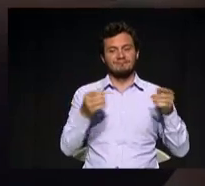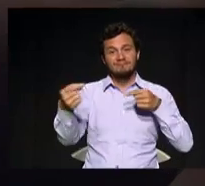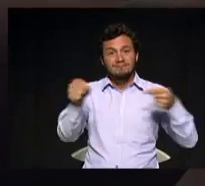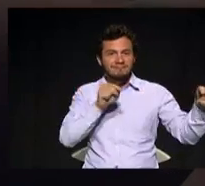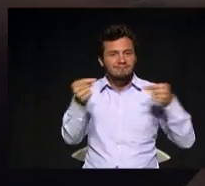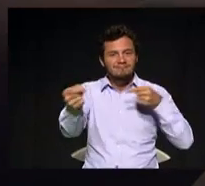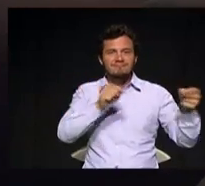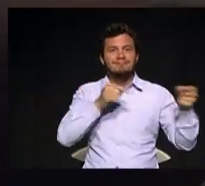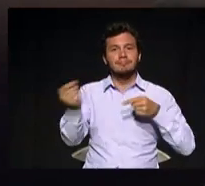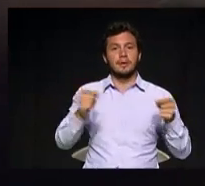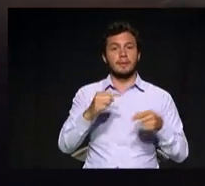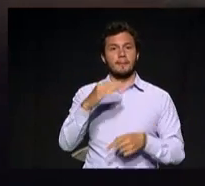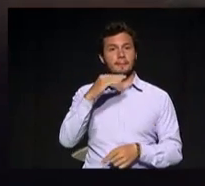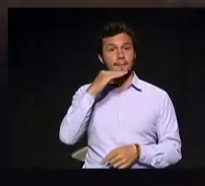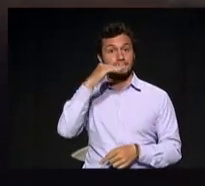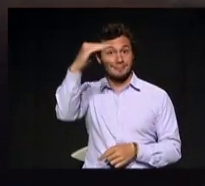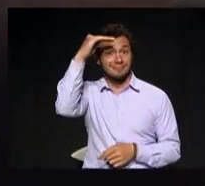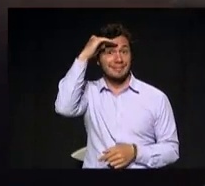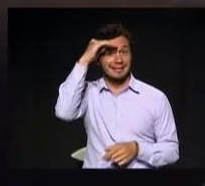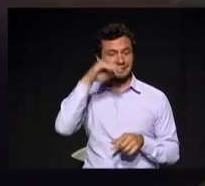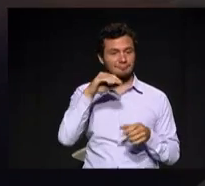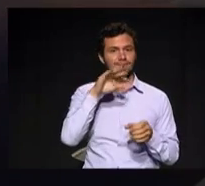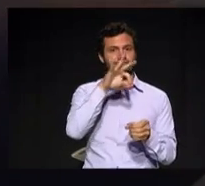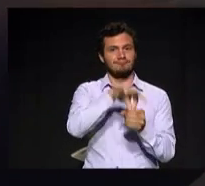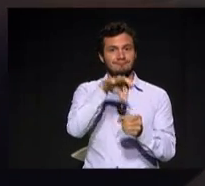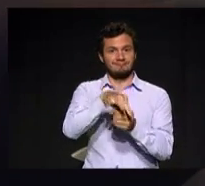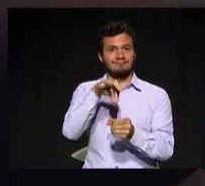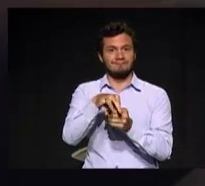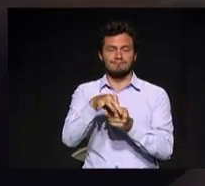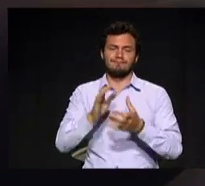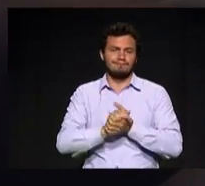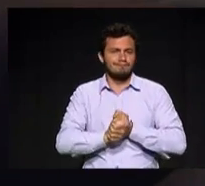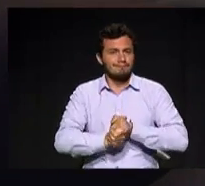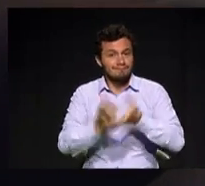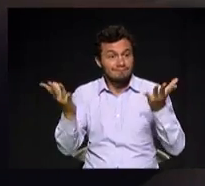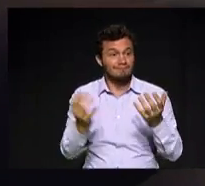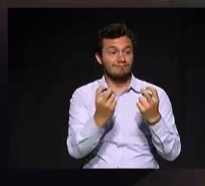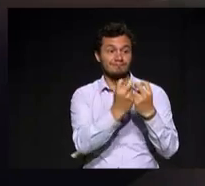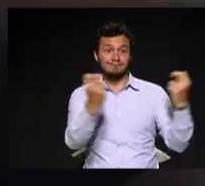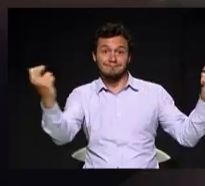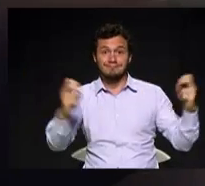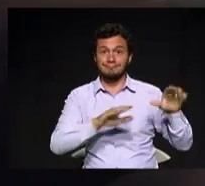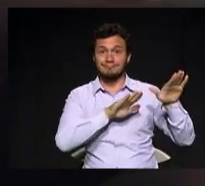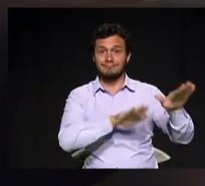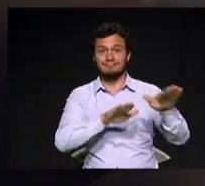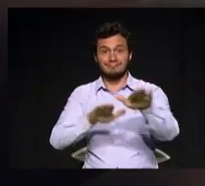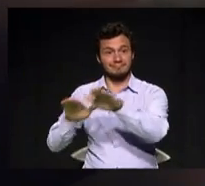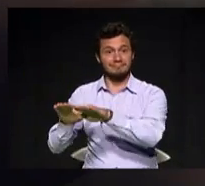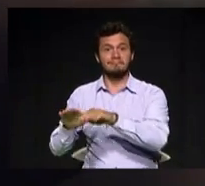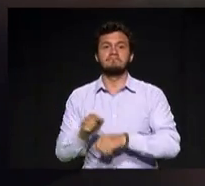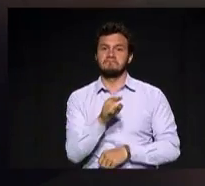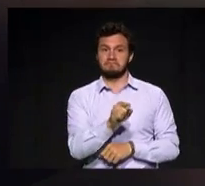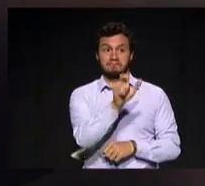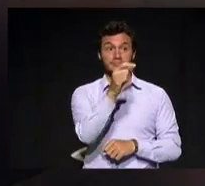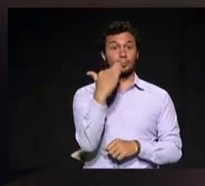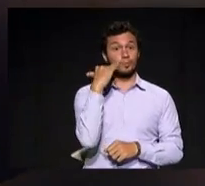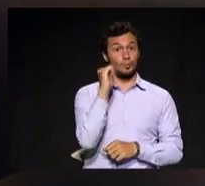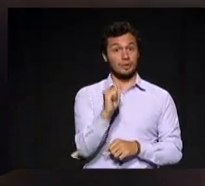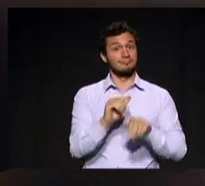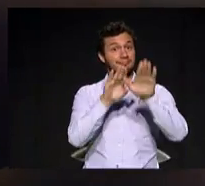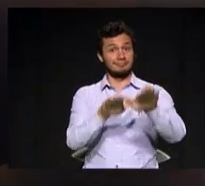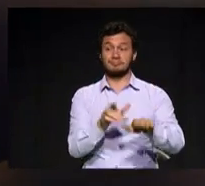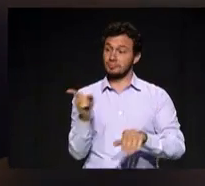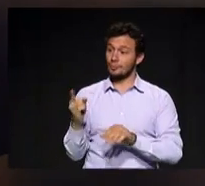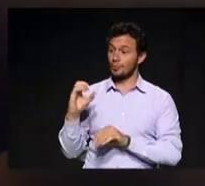aspirantes a la alcaldía de medellín saludo muy especialmente a los señores candidatos a la candidata también a usted oscar buenas noches